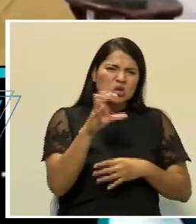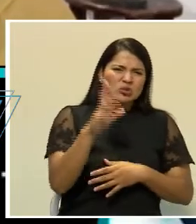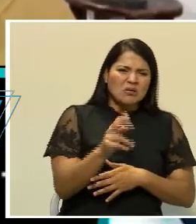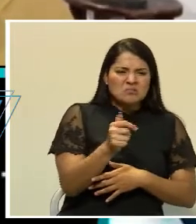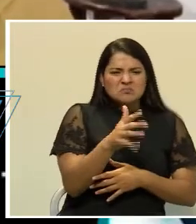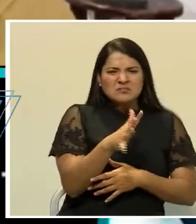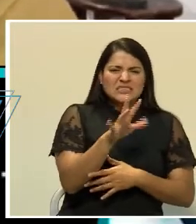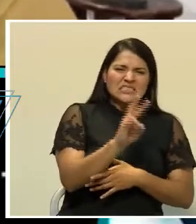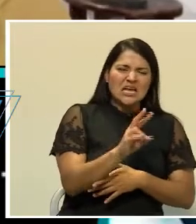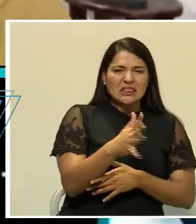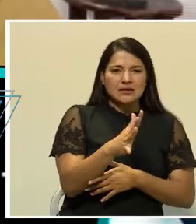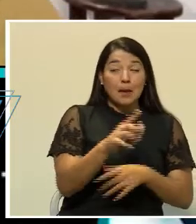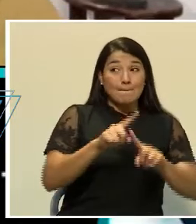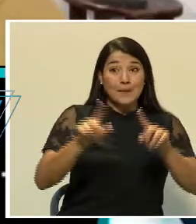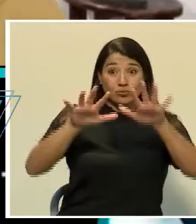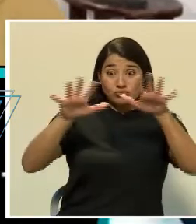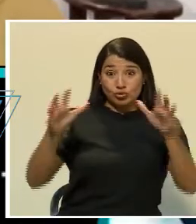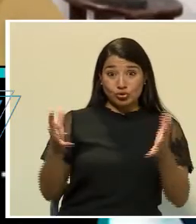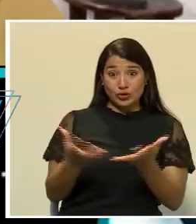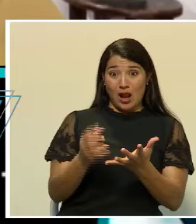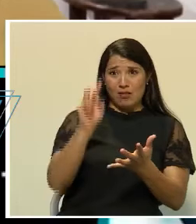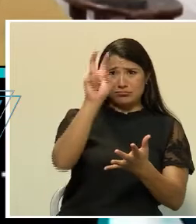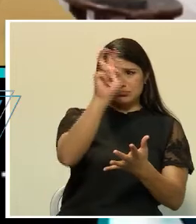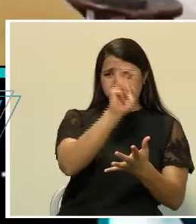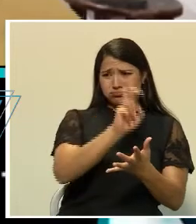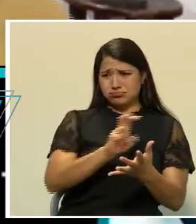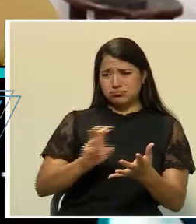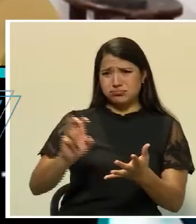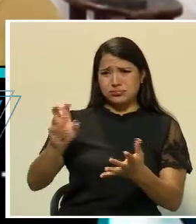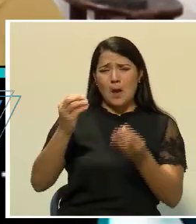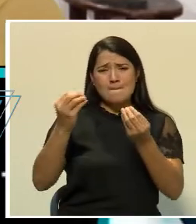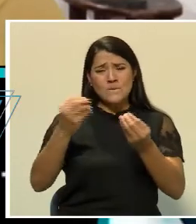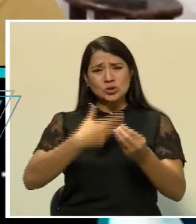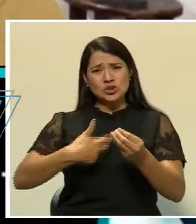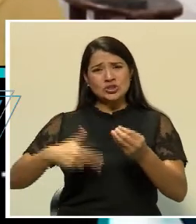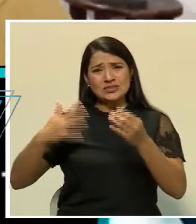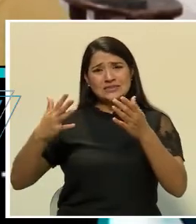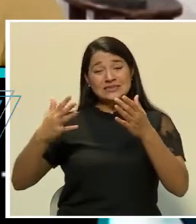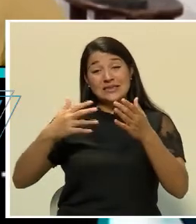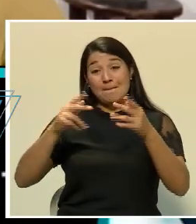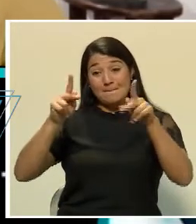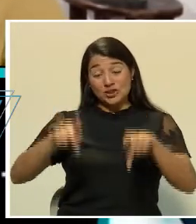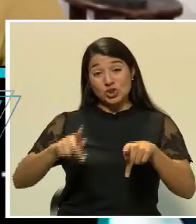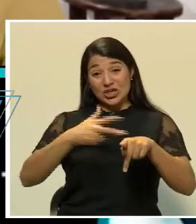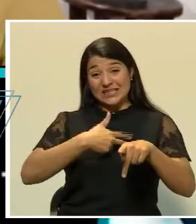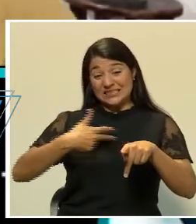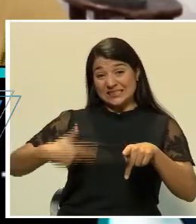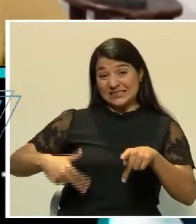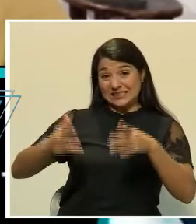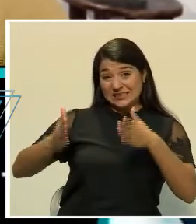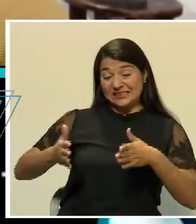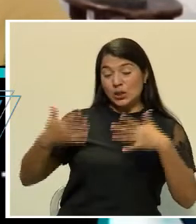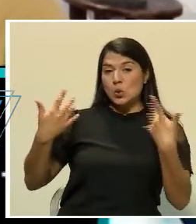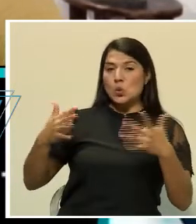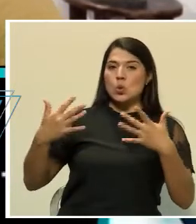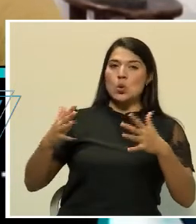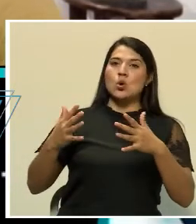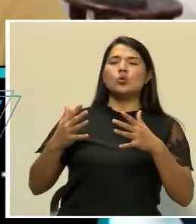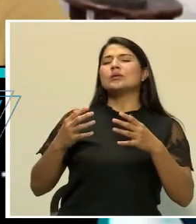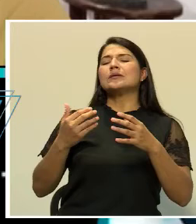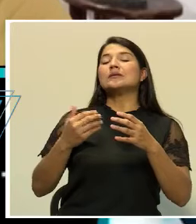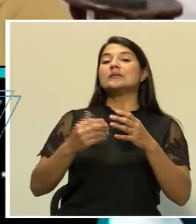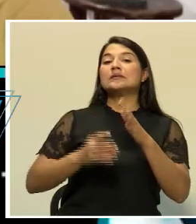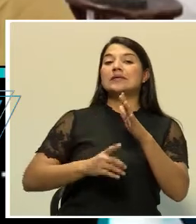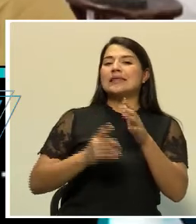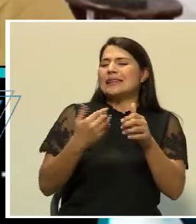la cantidad de gente, ¿verdad? Si un cierto porcentaje de la población en general se dedica al arte, ahora imagínate en China la cantidad